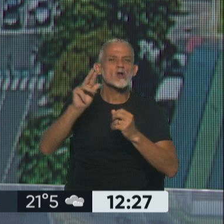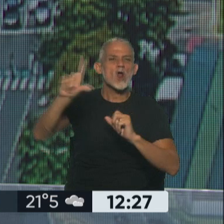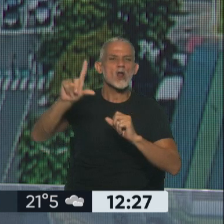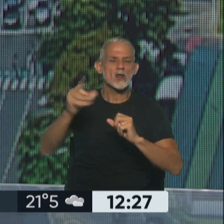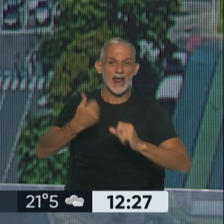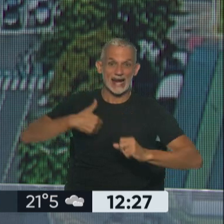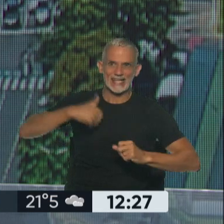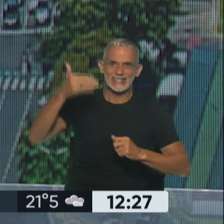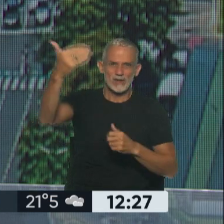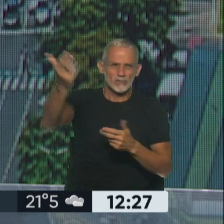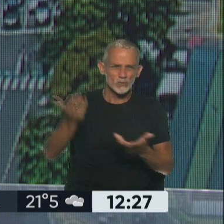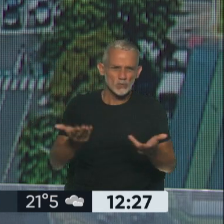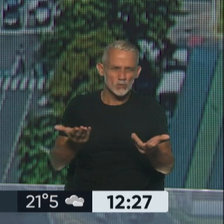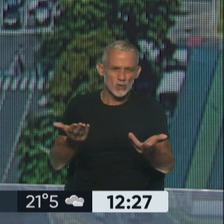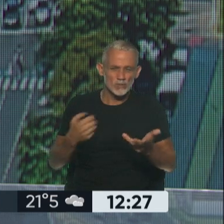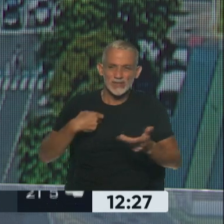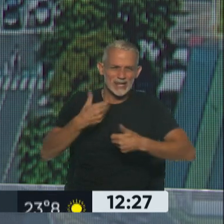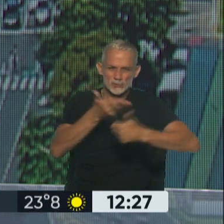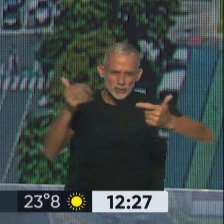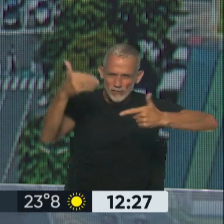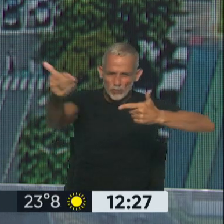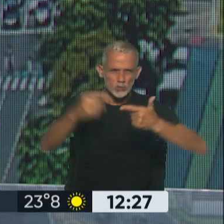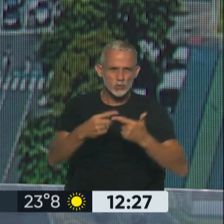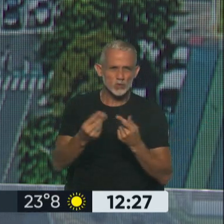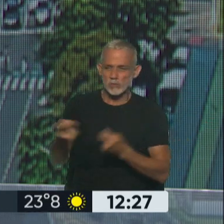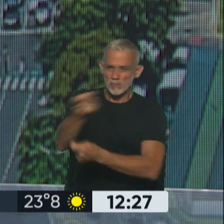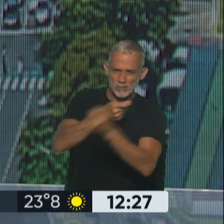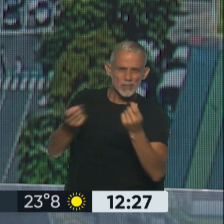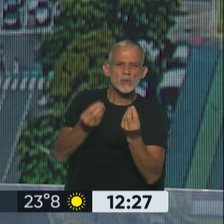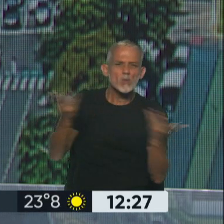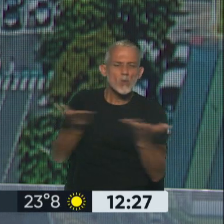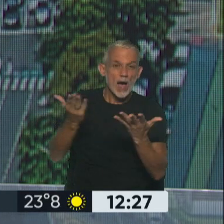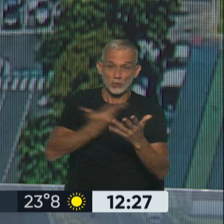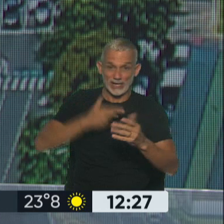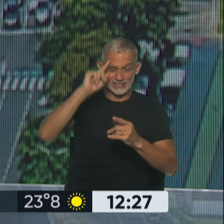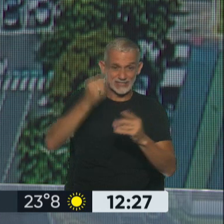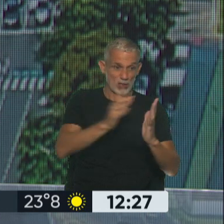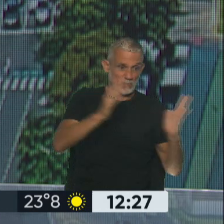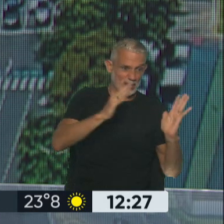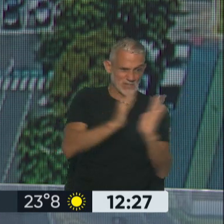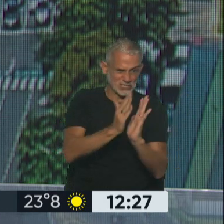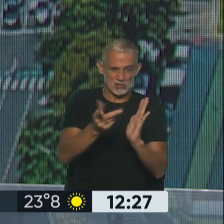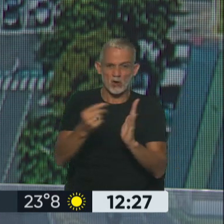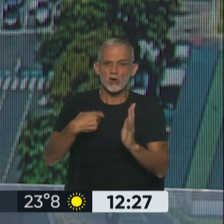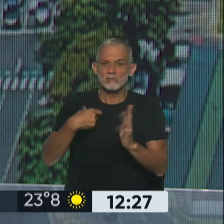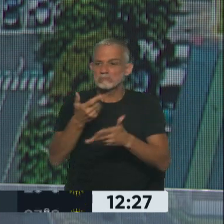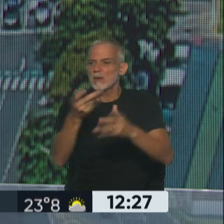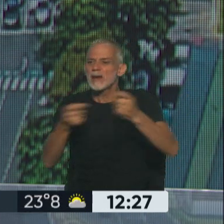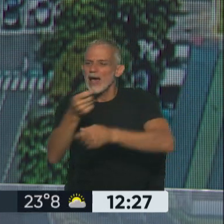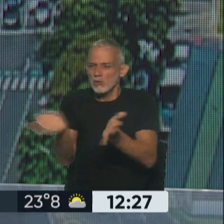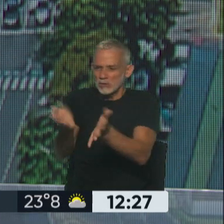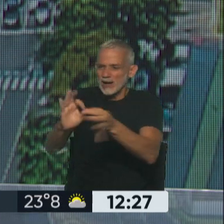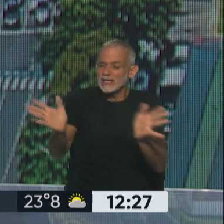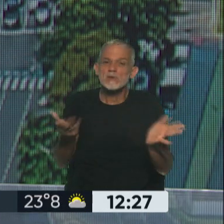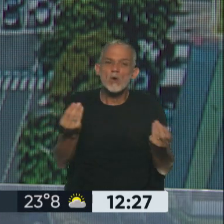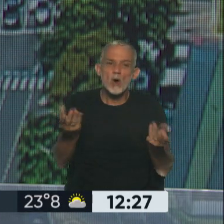la Argentina, de su sociedad? ¿Cuánto mercado vamos a tener? ¿Cuánto Estado vamos a tener? Y también entender que no